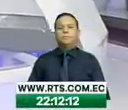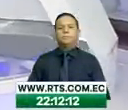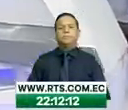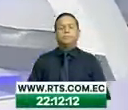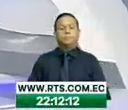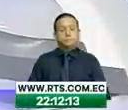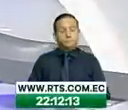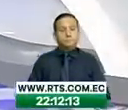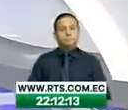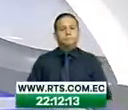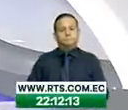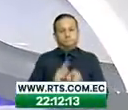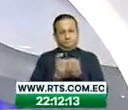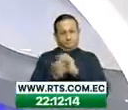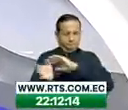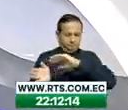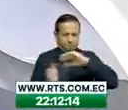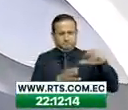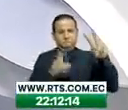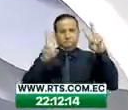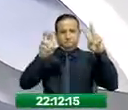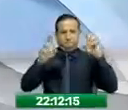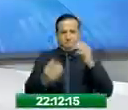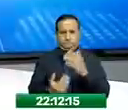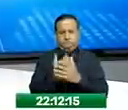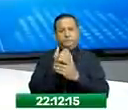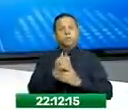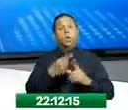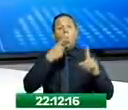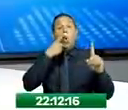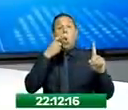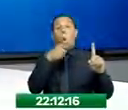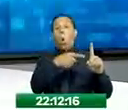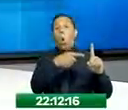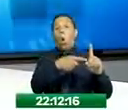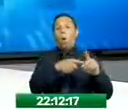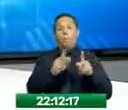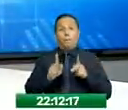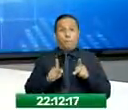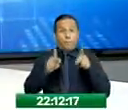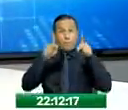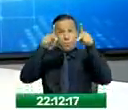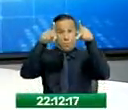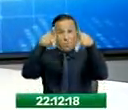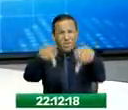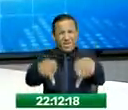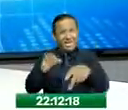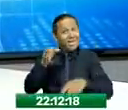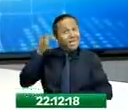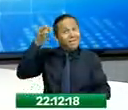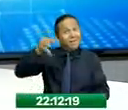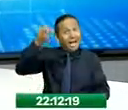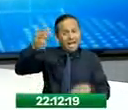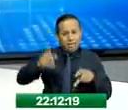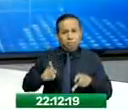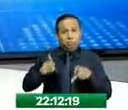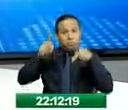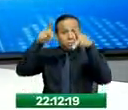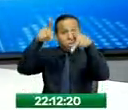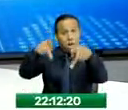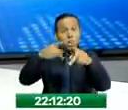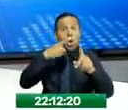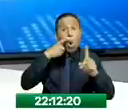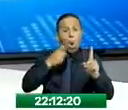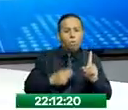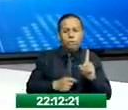y ahora cambiamos completamente de tema para contarles que un hombre intentó lanzarse del puente de la unidad nacional un policía intervino